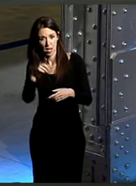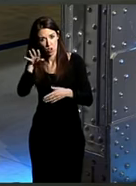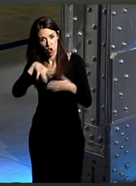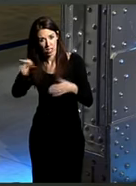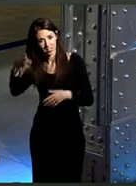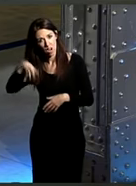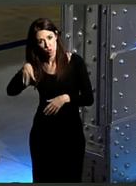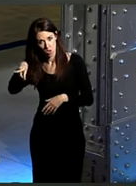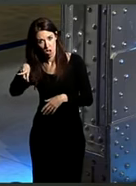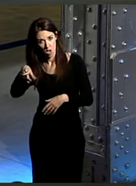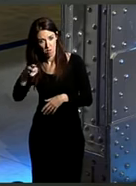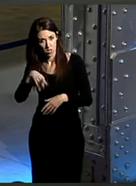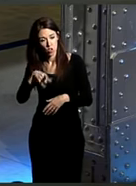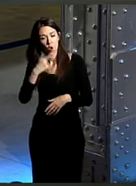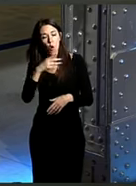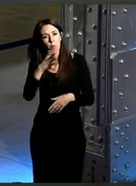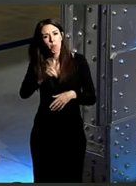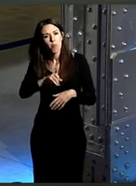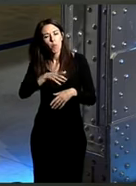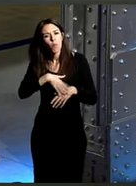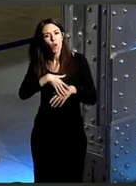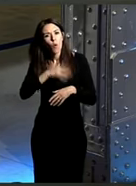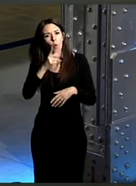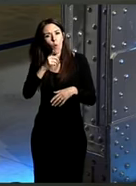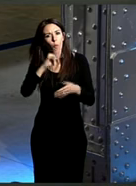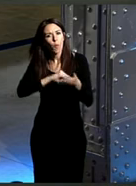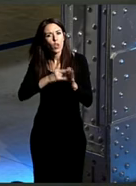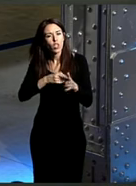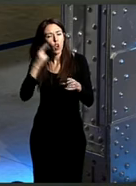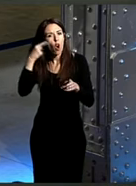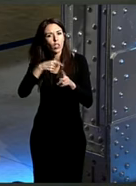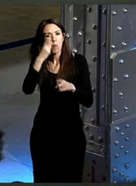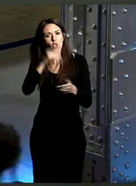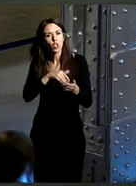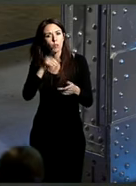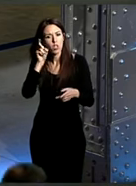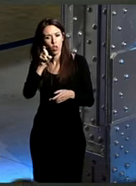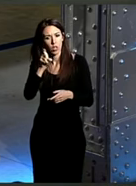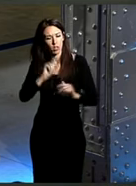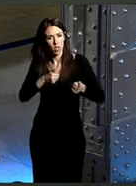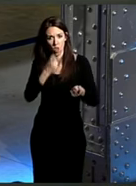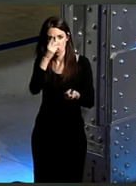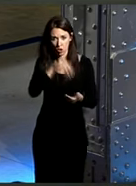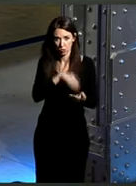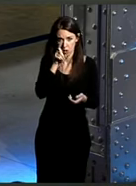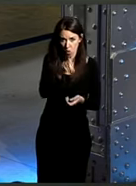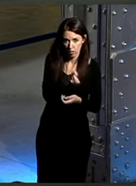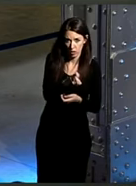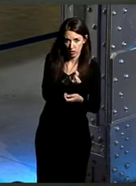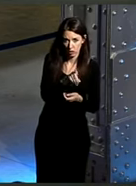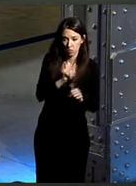Cataluña. Digo, ¿por qué no hacemos un proyecto para 2.000 docentes? Empezamos con 2.000.